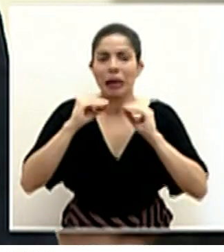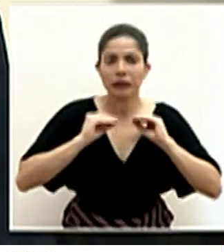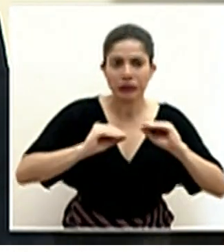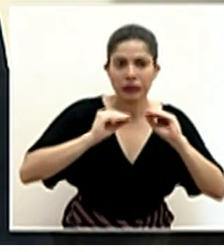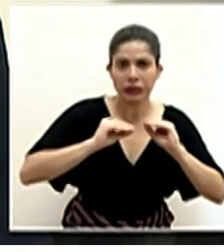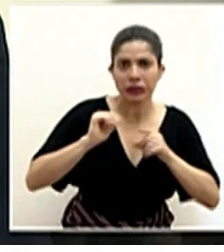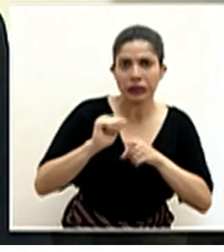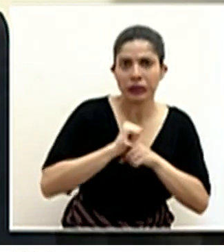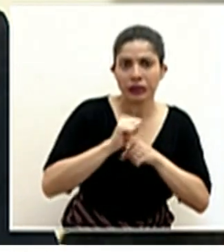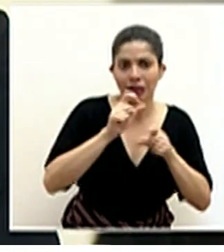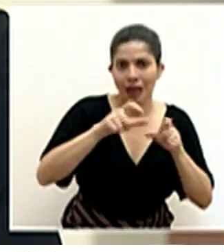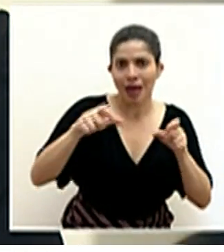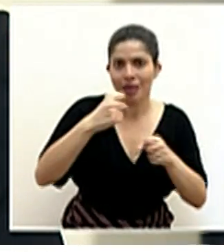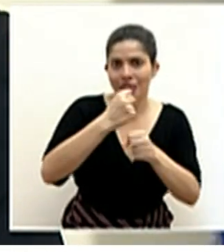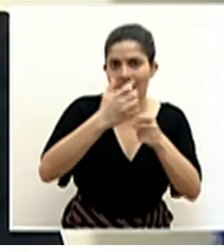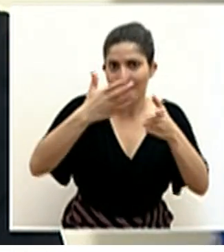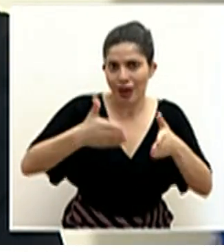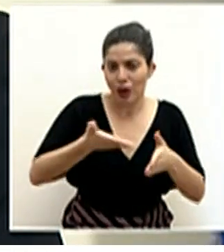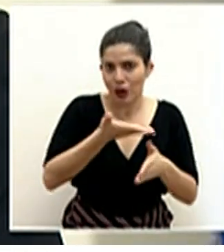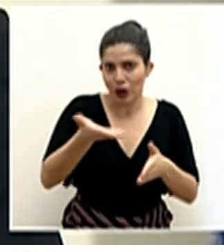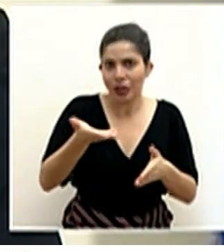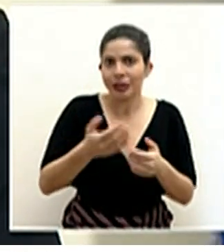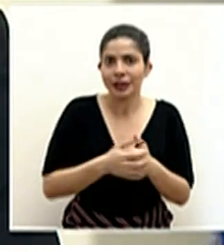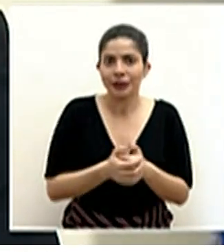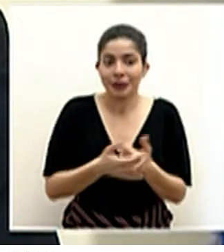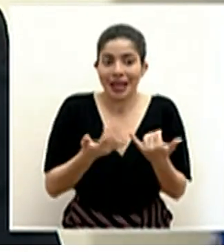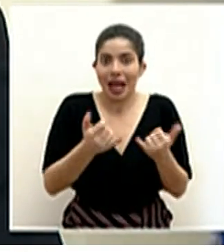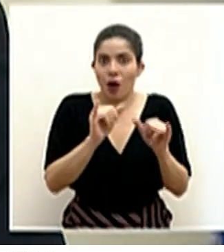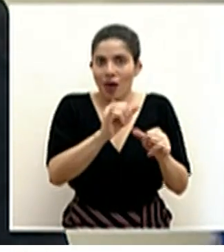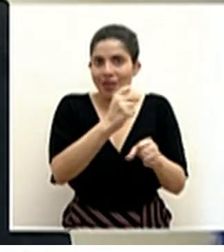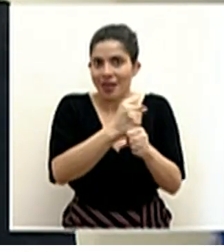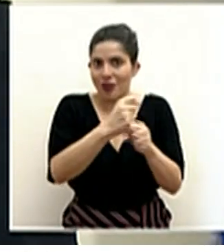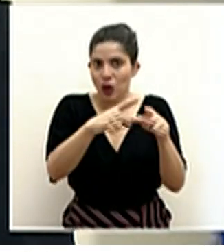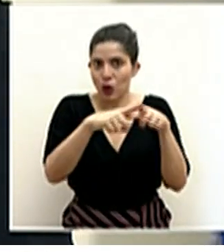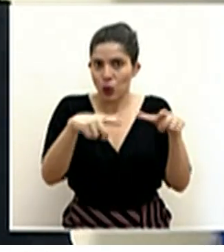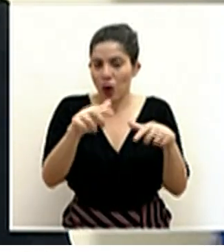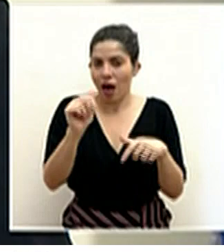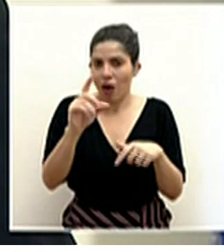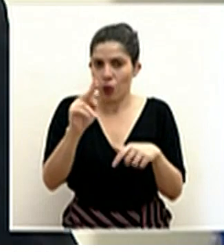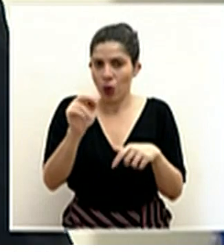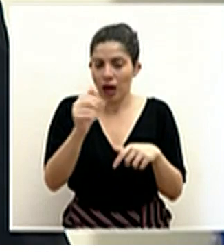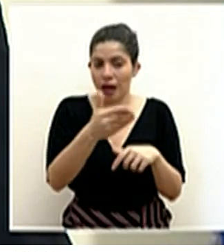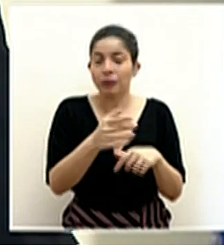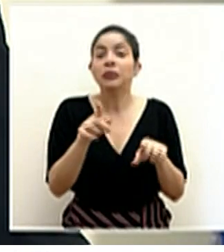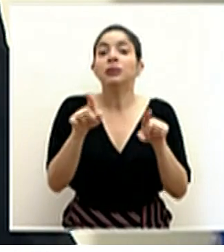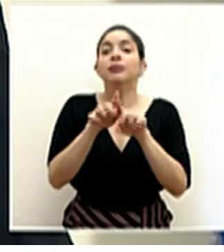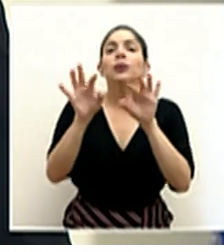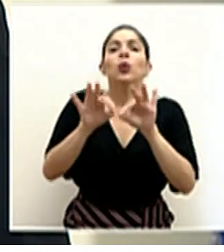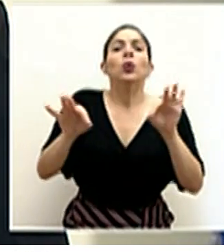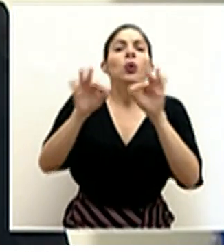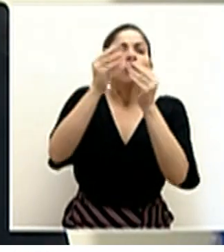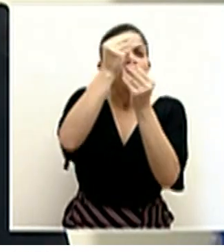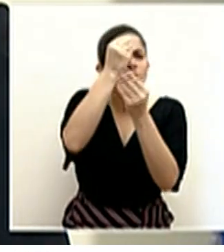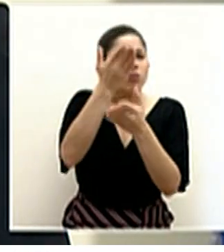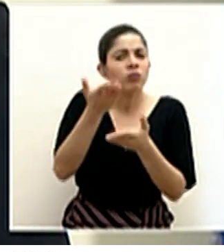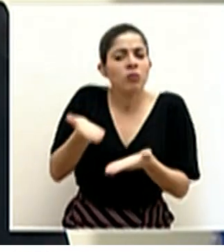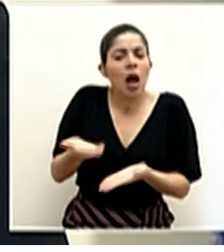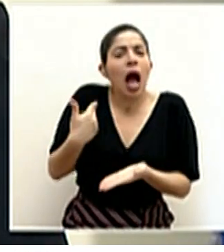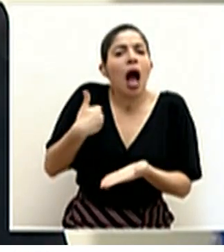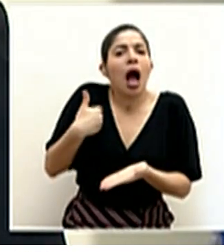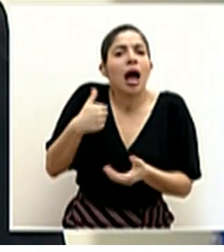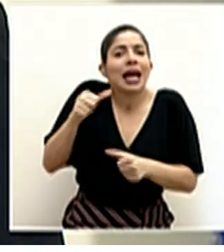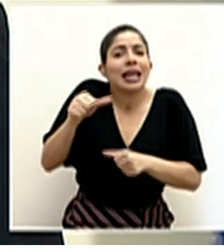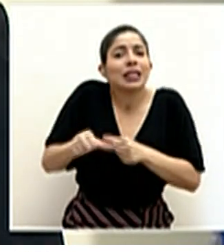de los colaboradores y colaboradoras que están en ese punto. Mencionar también, importantísimo, que aquí hay un esfuerzo